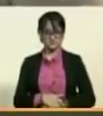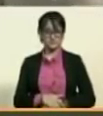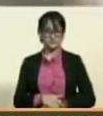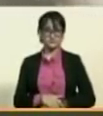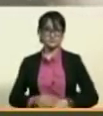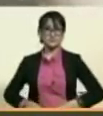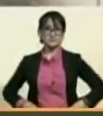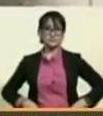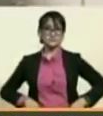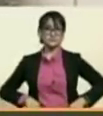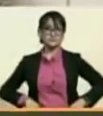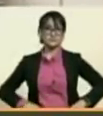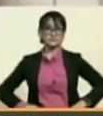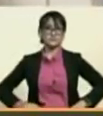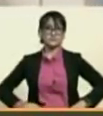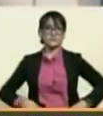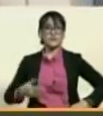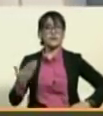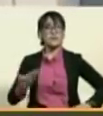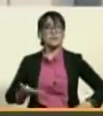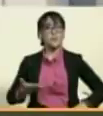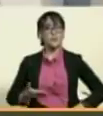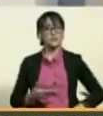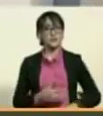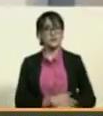Fíjense ustedes, importante.